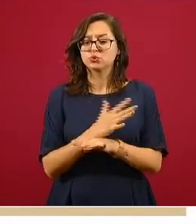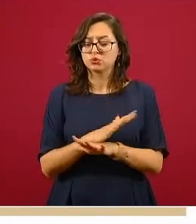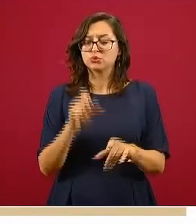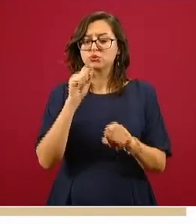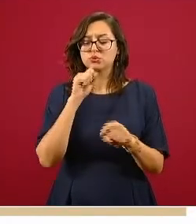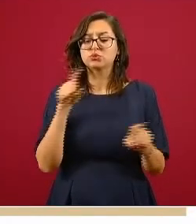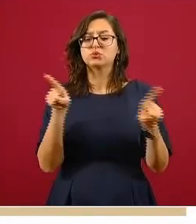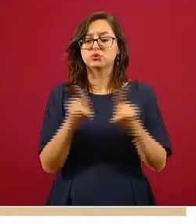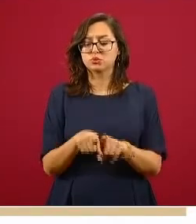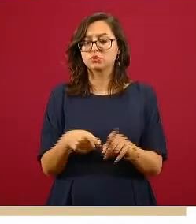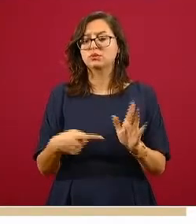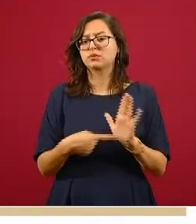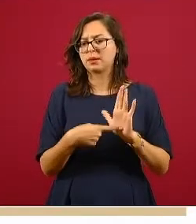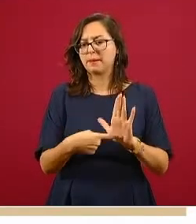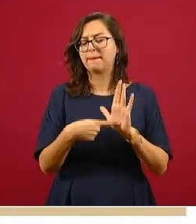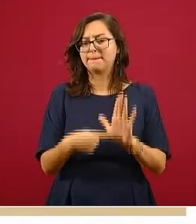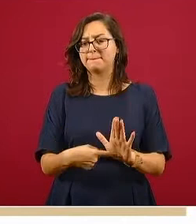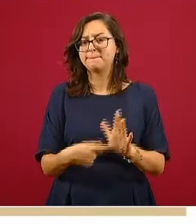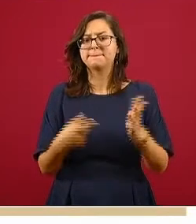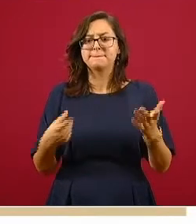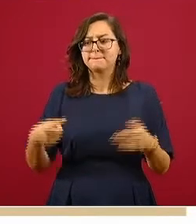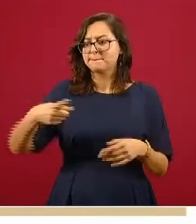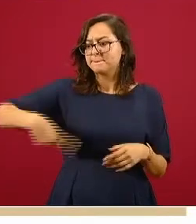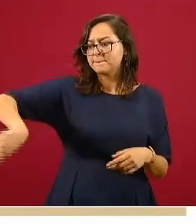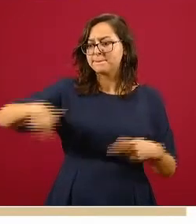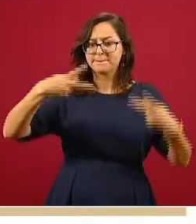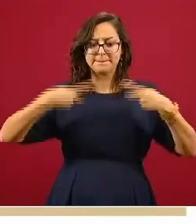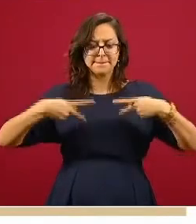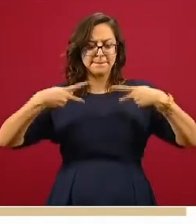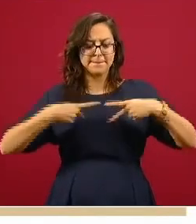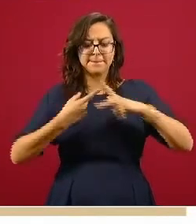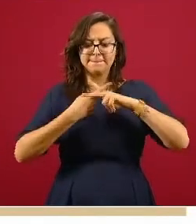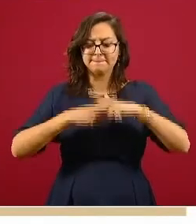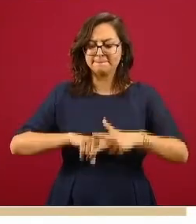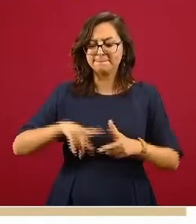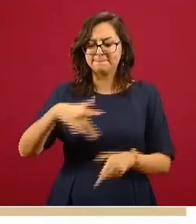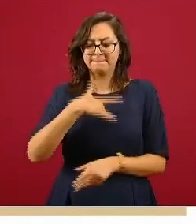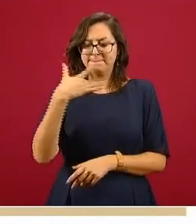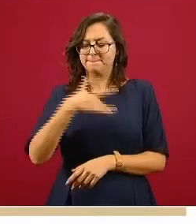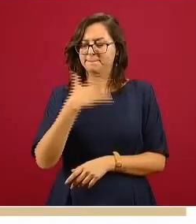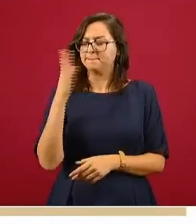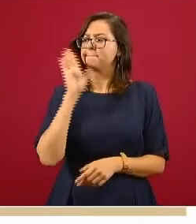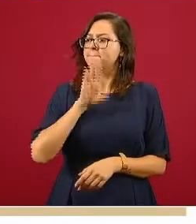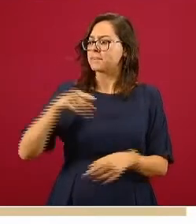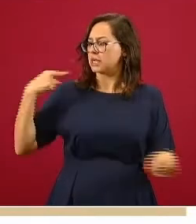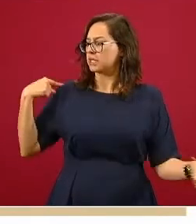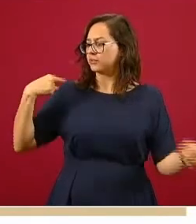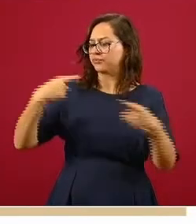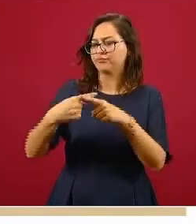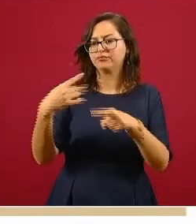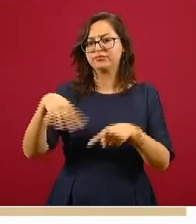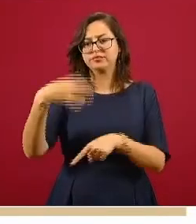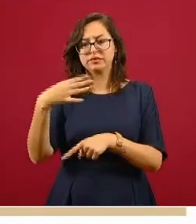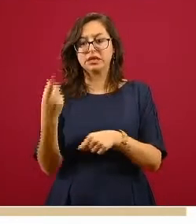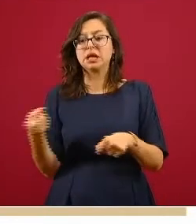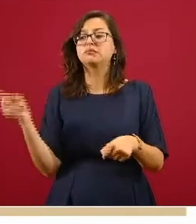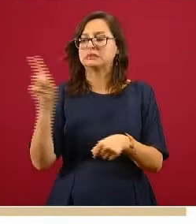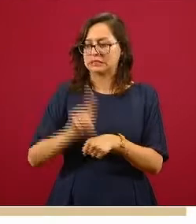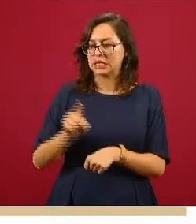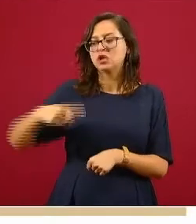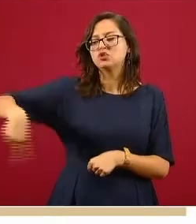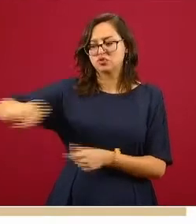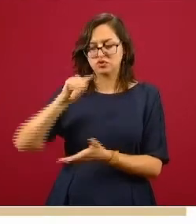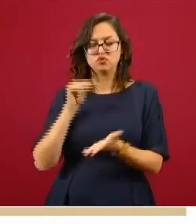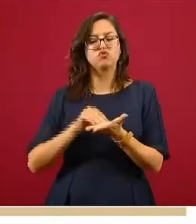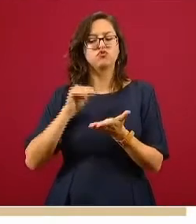resaltando es la proporción de personas que iniciaron con signos y síntomas en los últimos 14 días, por eso los denominamos casos